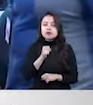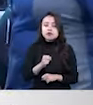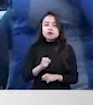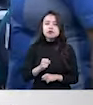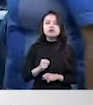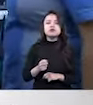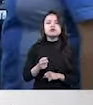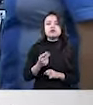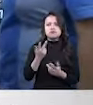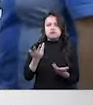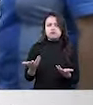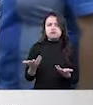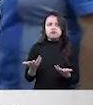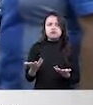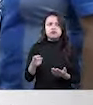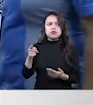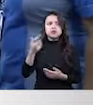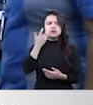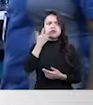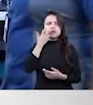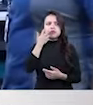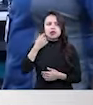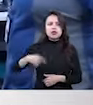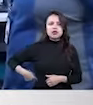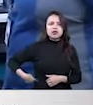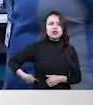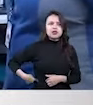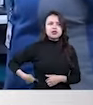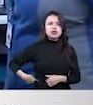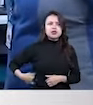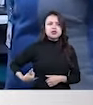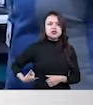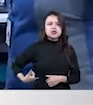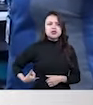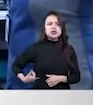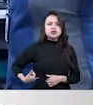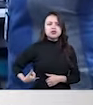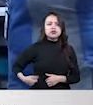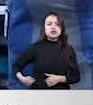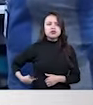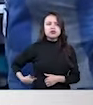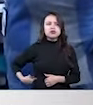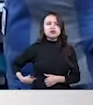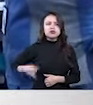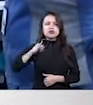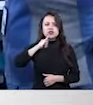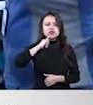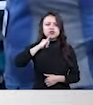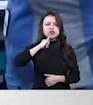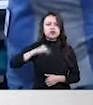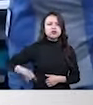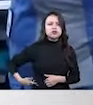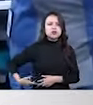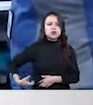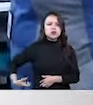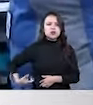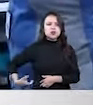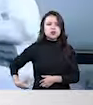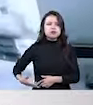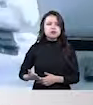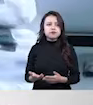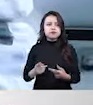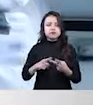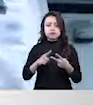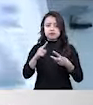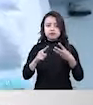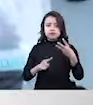mucho tiempo esperando. Una señora con enfermedad renal crónica con más de 8 horas de atención. Este medicamento dicen que no hay, no lo encontramos en inventario. La